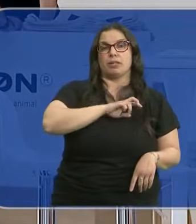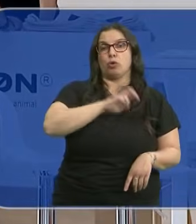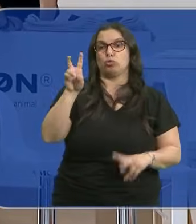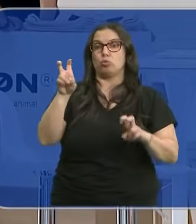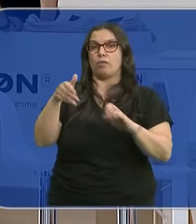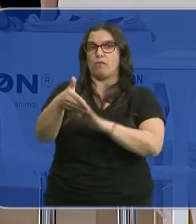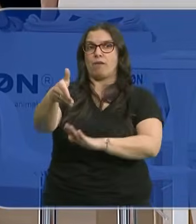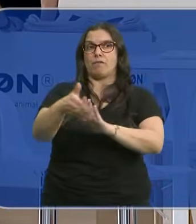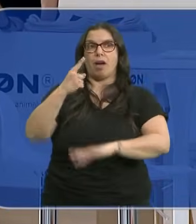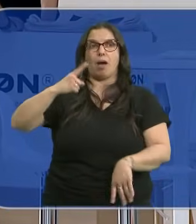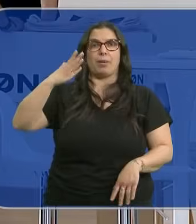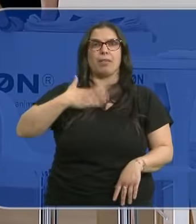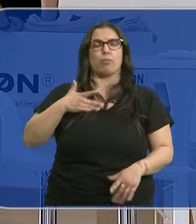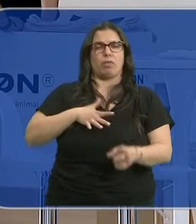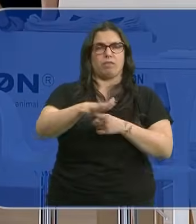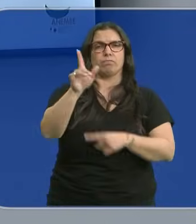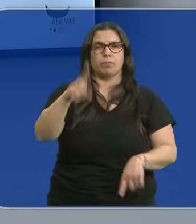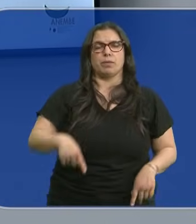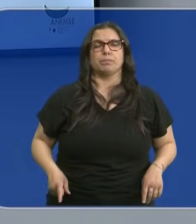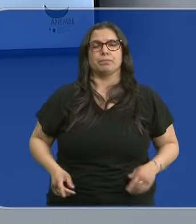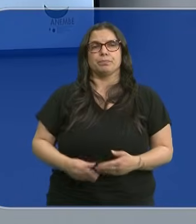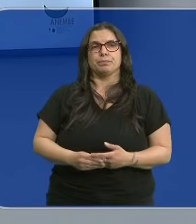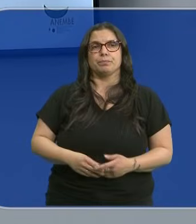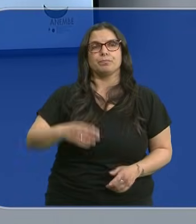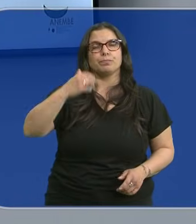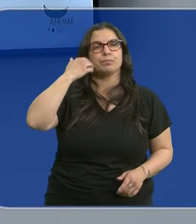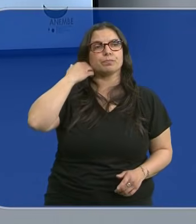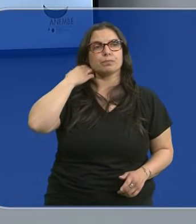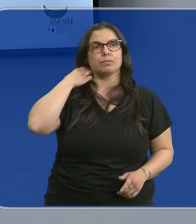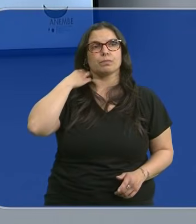nuevas amenazas que podrían llegar al campo.